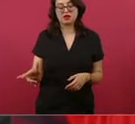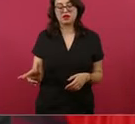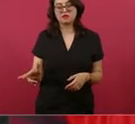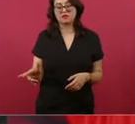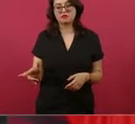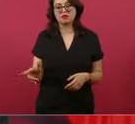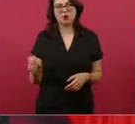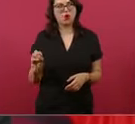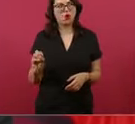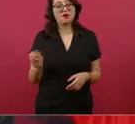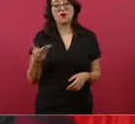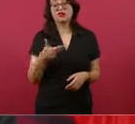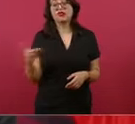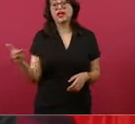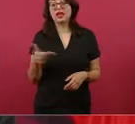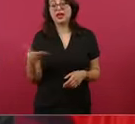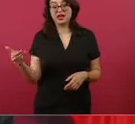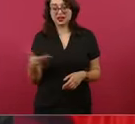un hotel,